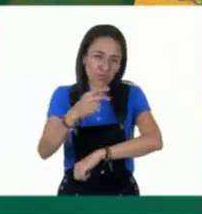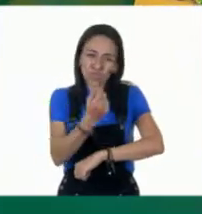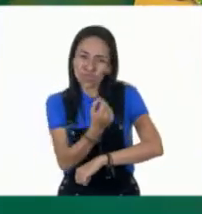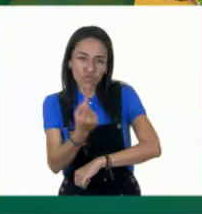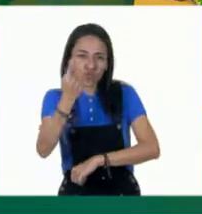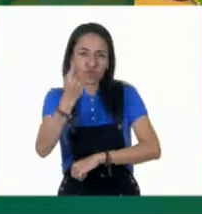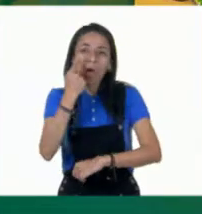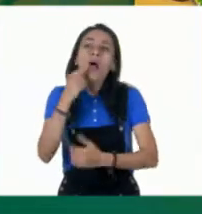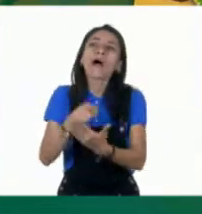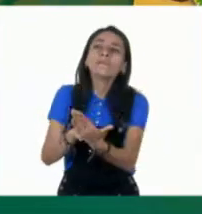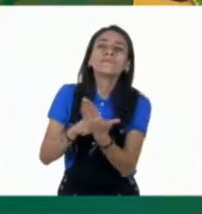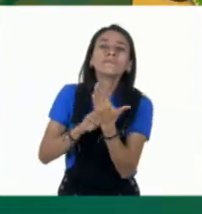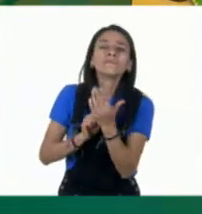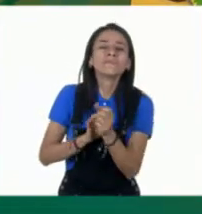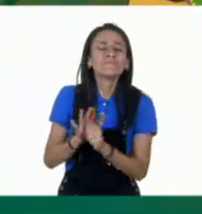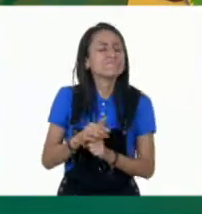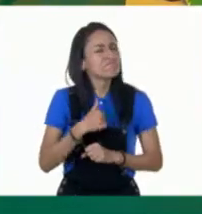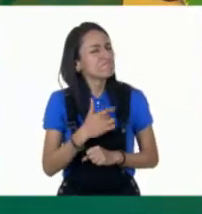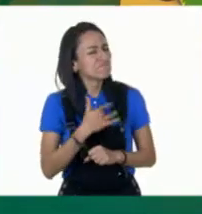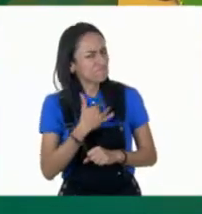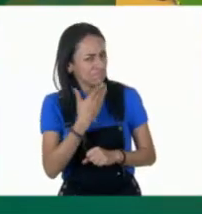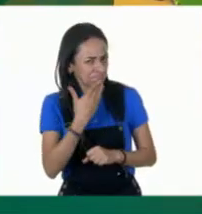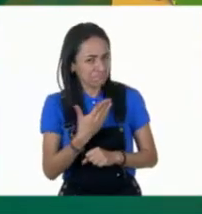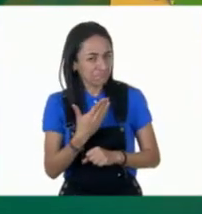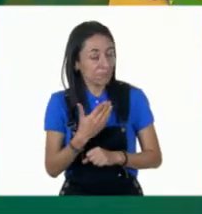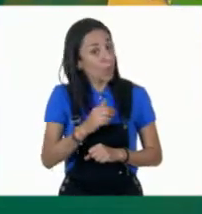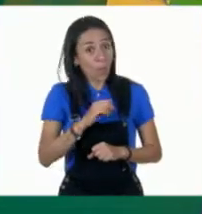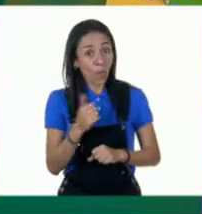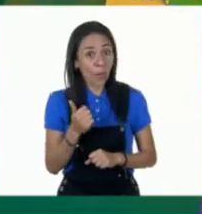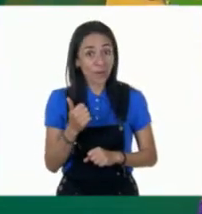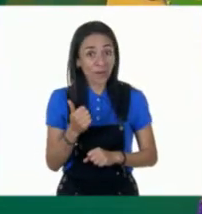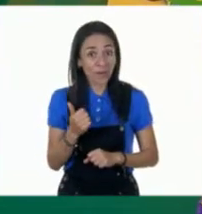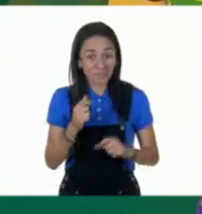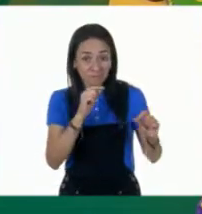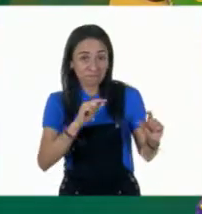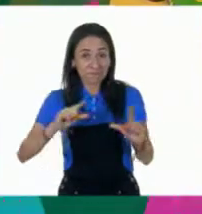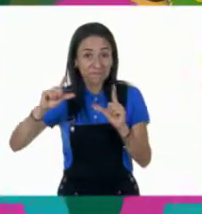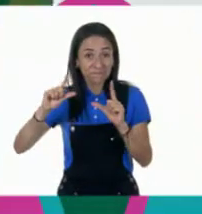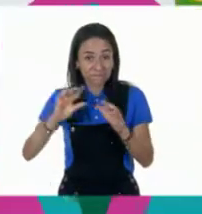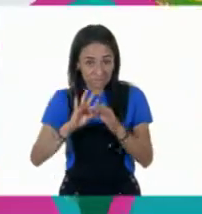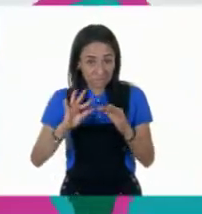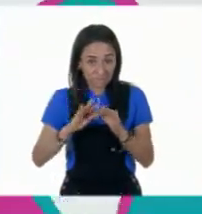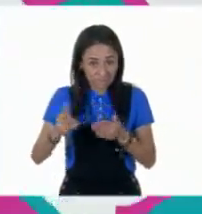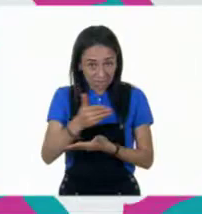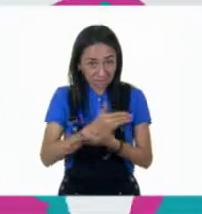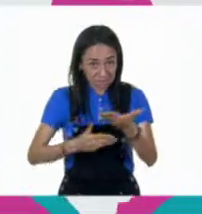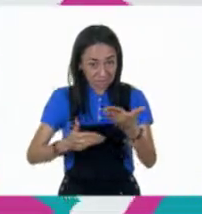que vas bastante bien. ¿Y qué te parece si vemos una participación más? Veamos. Adelante, atentos.